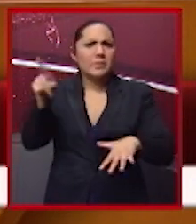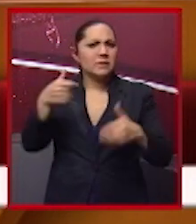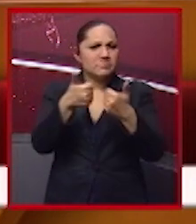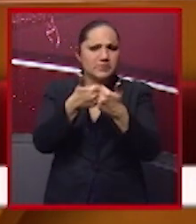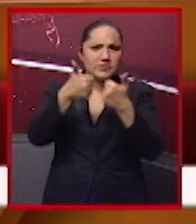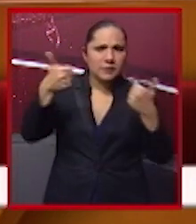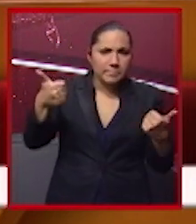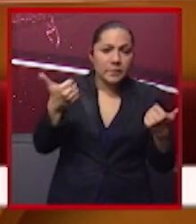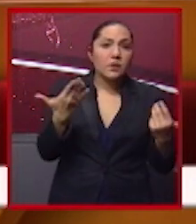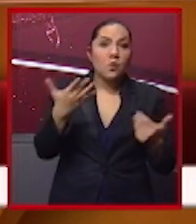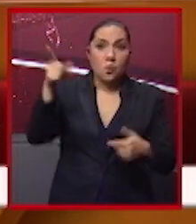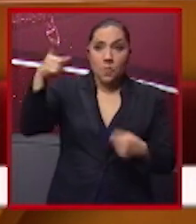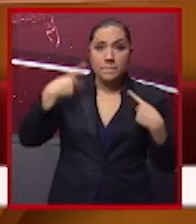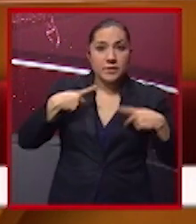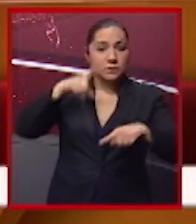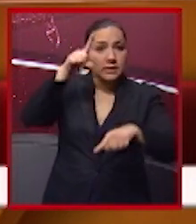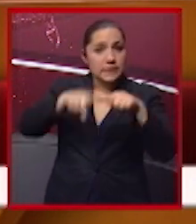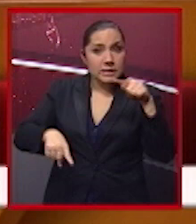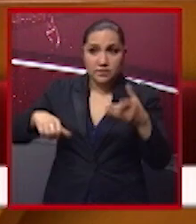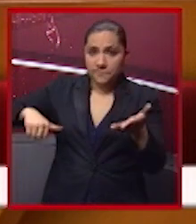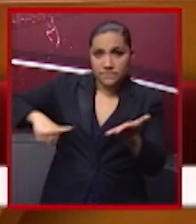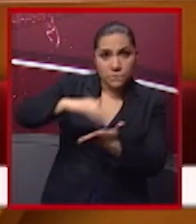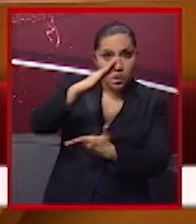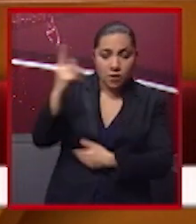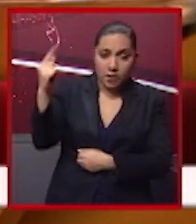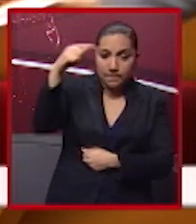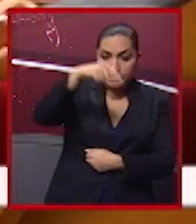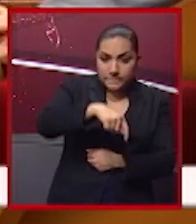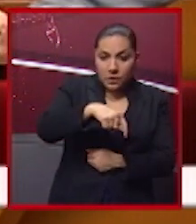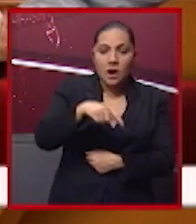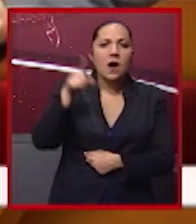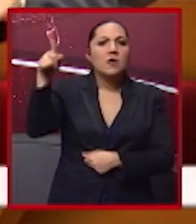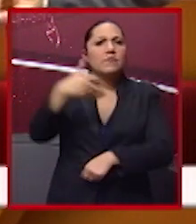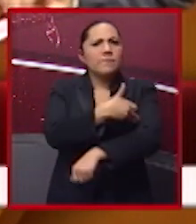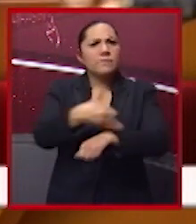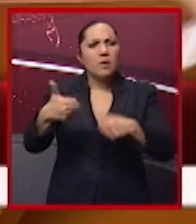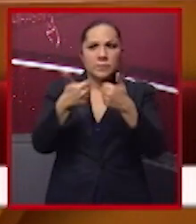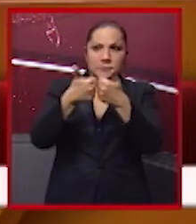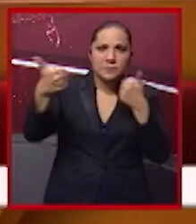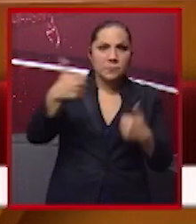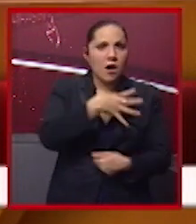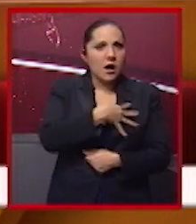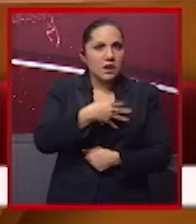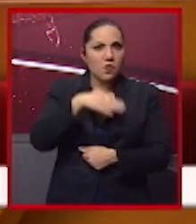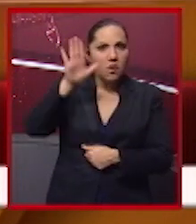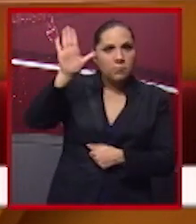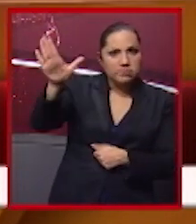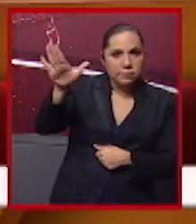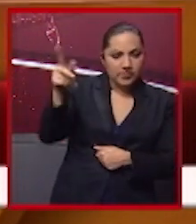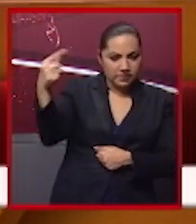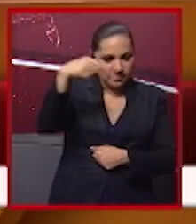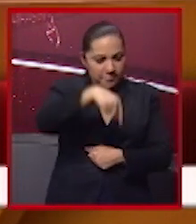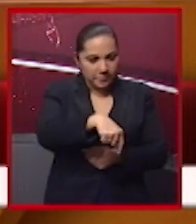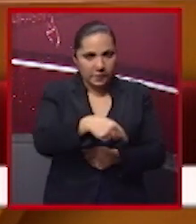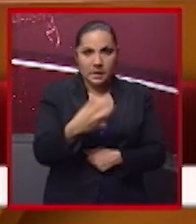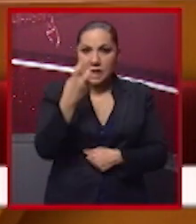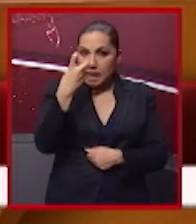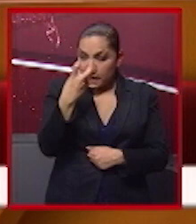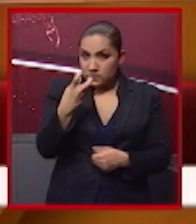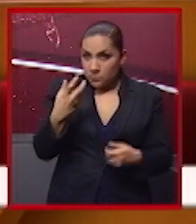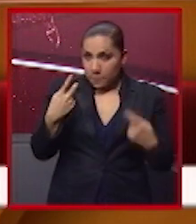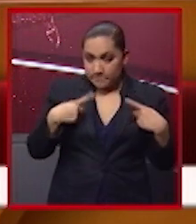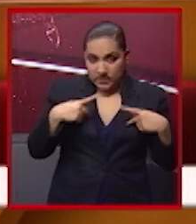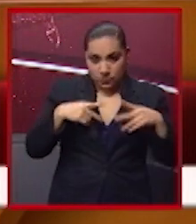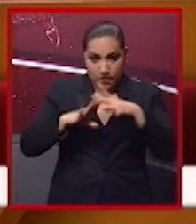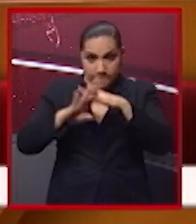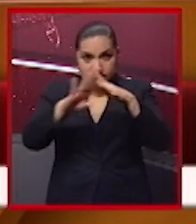nacidos en Estados Unidos. La era Trump ha provocado un clima de ansiedad y temor en las comunidades de migrantes